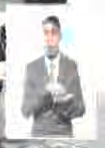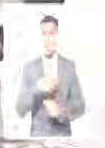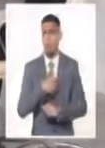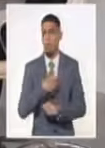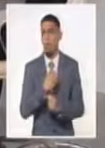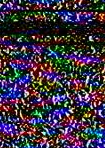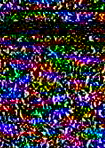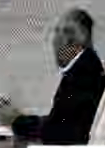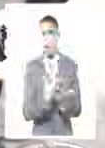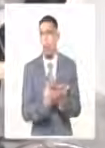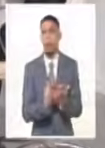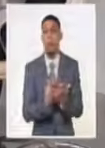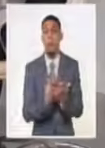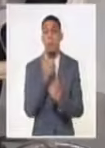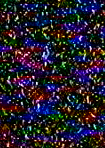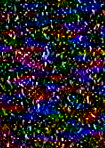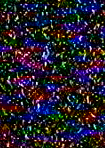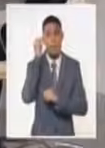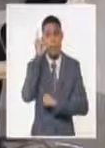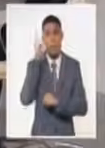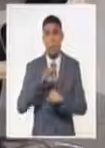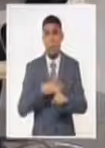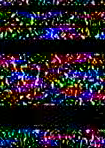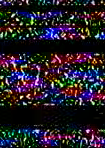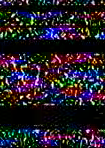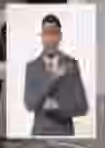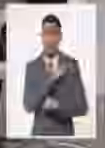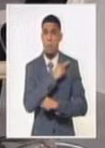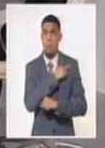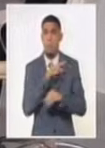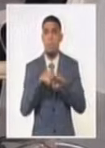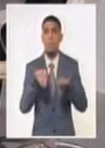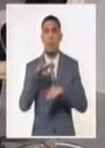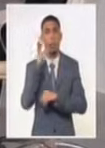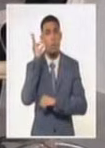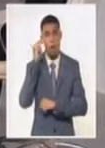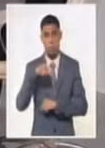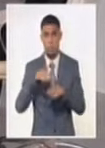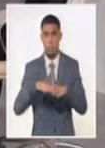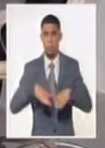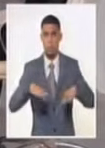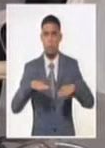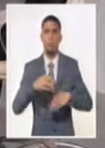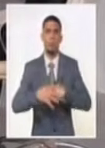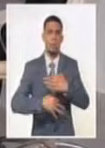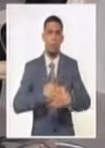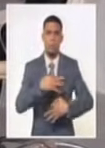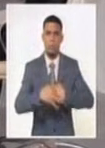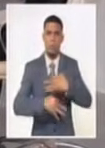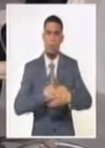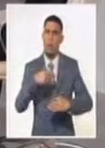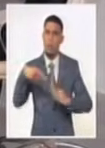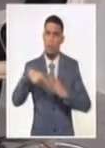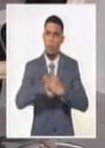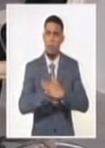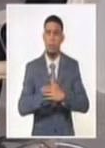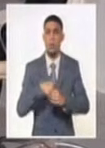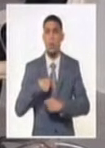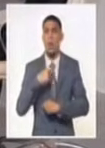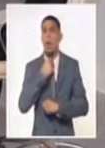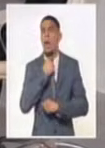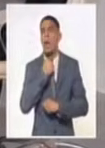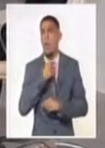positivas. Después la ministra y el ministro de Educación Superior pudieran poner otra, pero yo voy a poner un